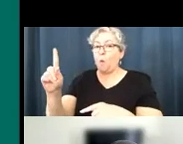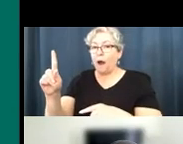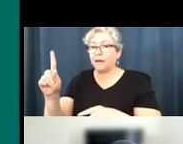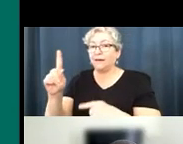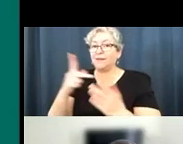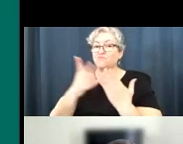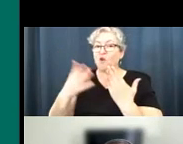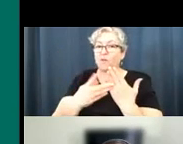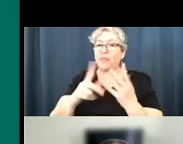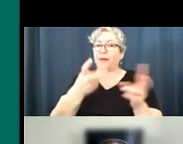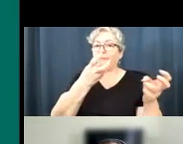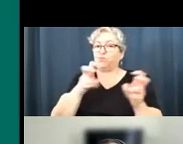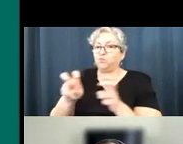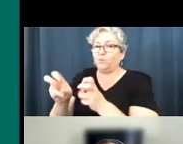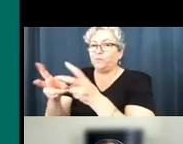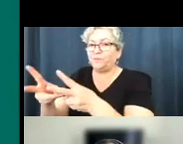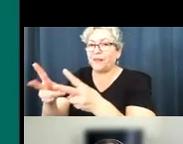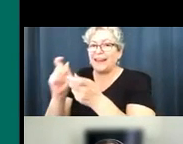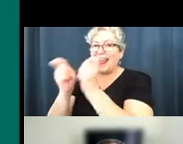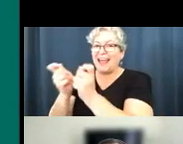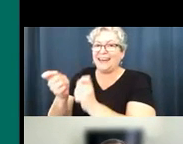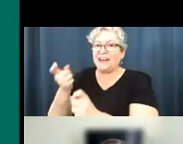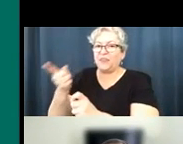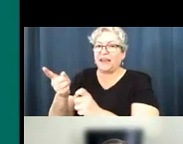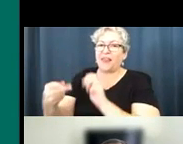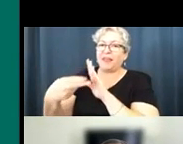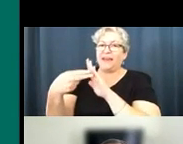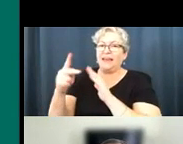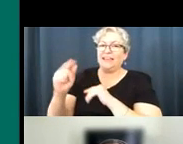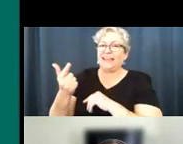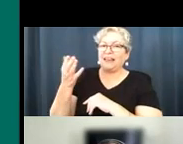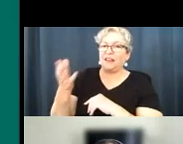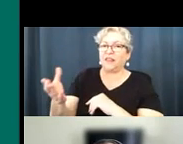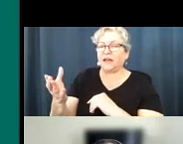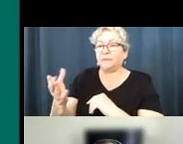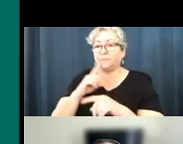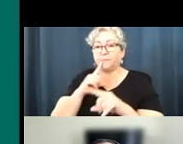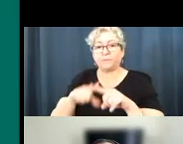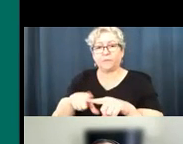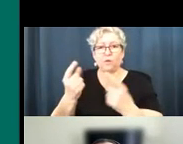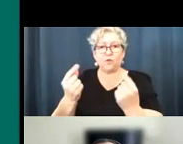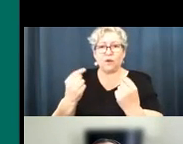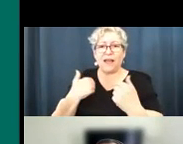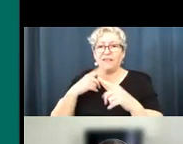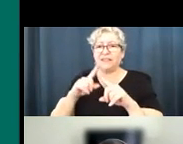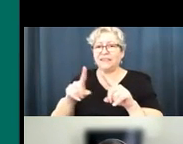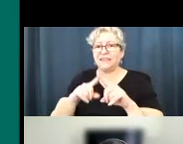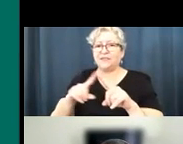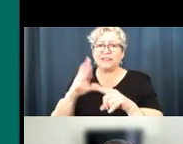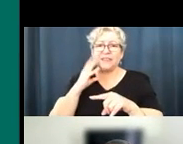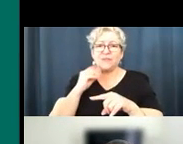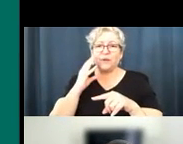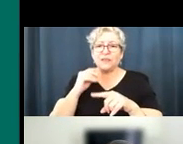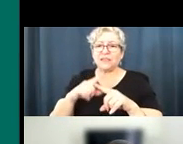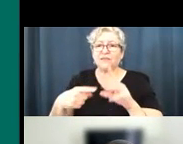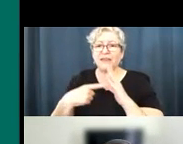hace un programa y lo mueve a Adobe y entonces edita el PDF ahí. Y entonces, dependiendo de lo que